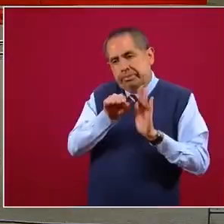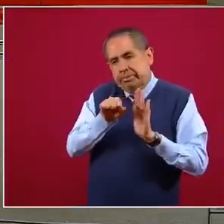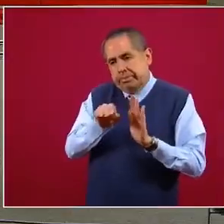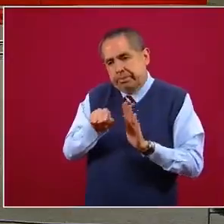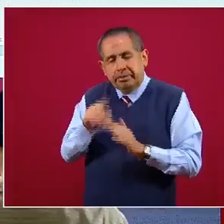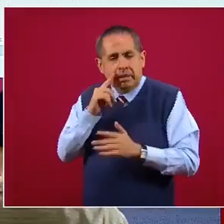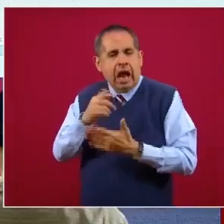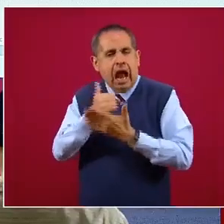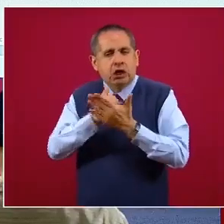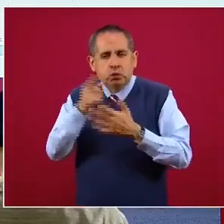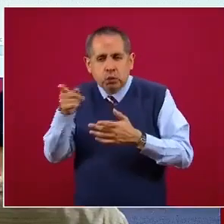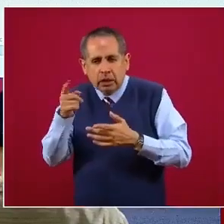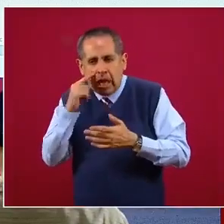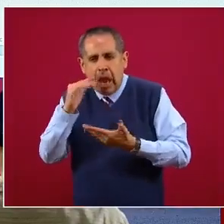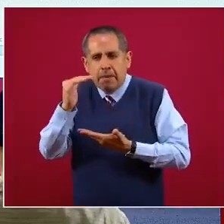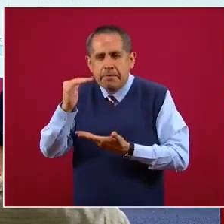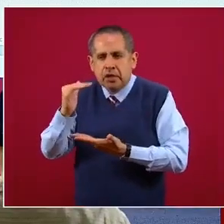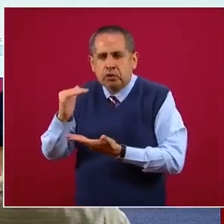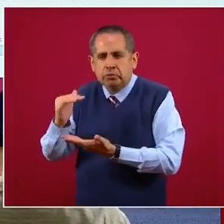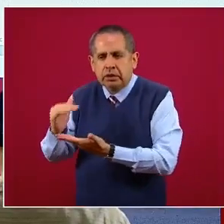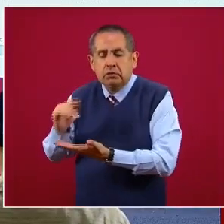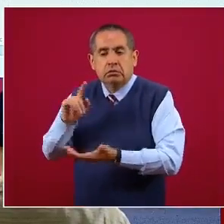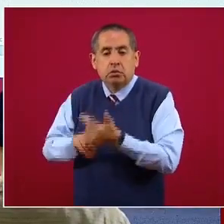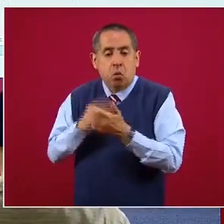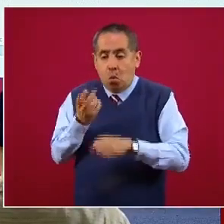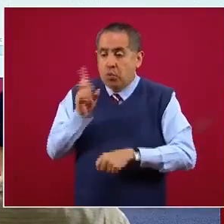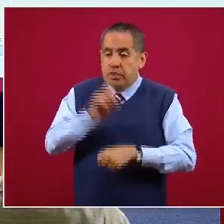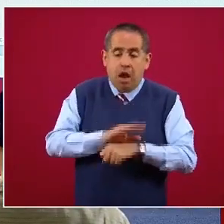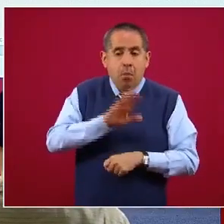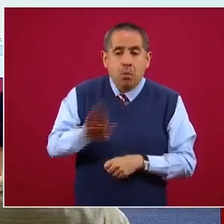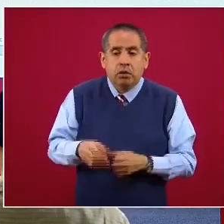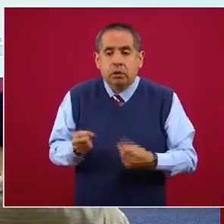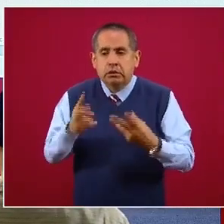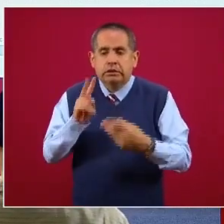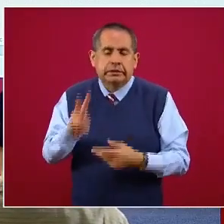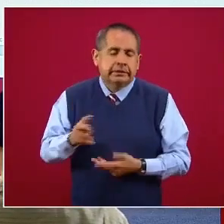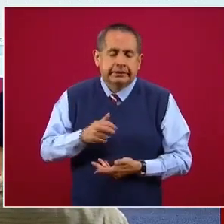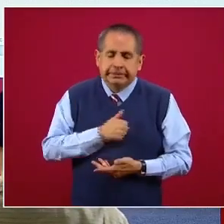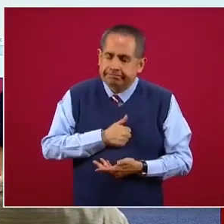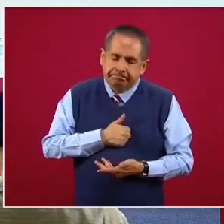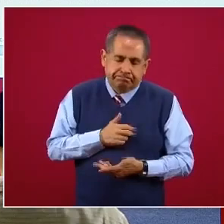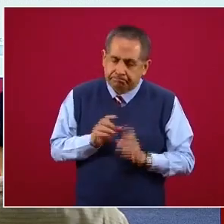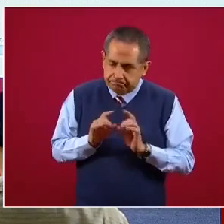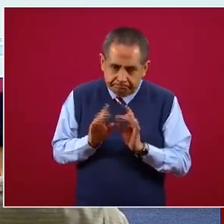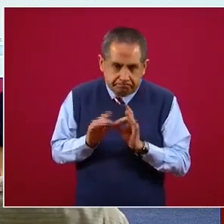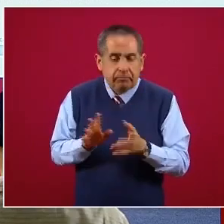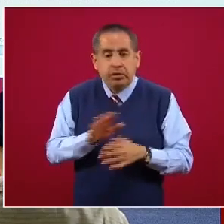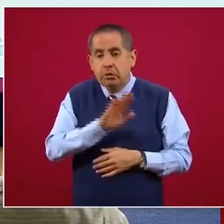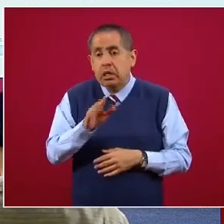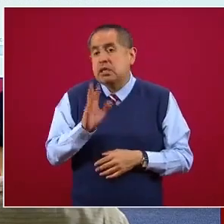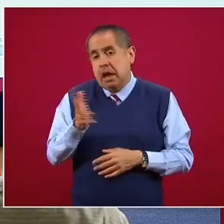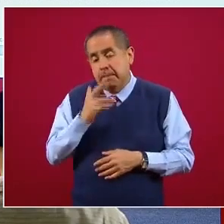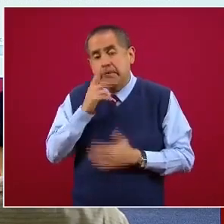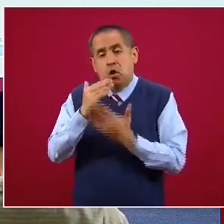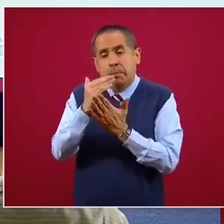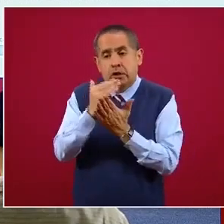marino al final. La cantidad de muertes diarias, desafortunadas todas ellas en la Ciudad de México,